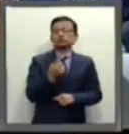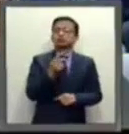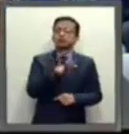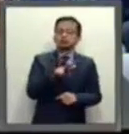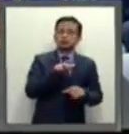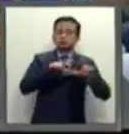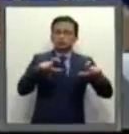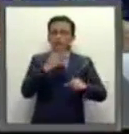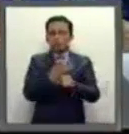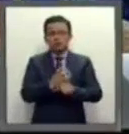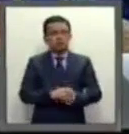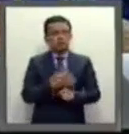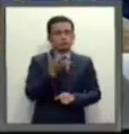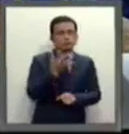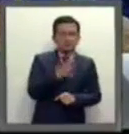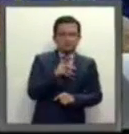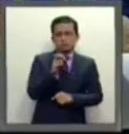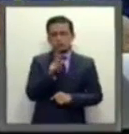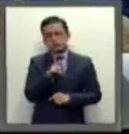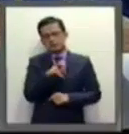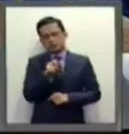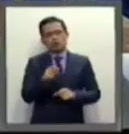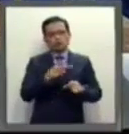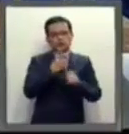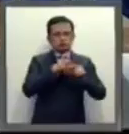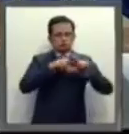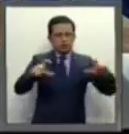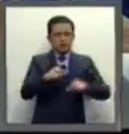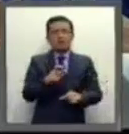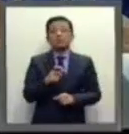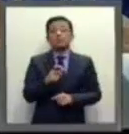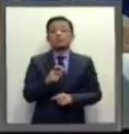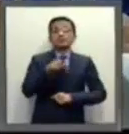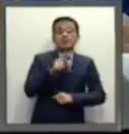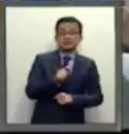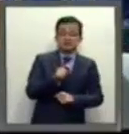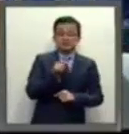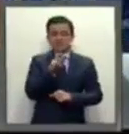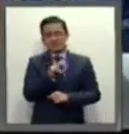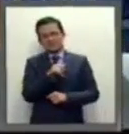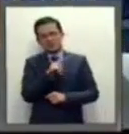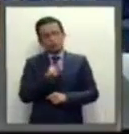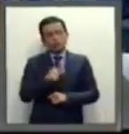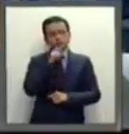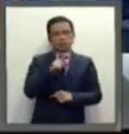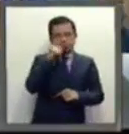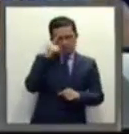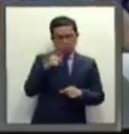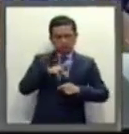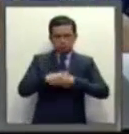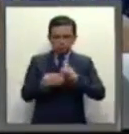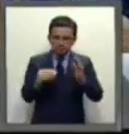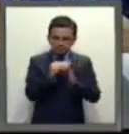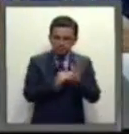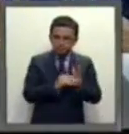cuarto, décimo transitorio, párrafo segundo, vigésimo transitorio y adición de dos artículos transitorios.